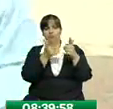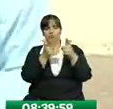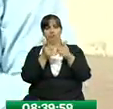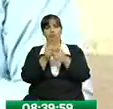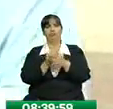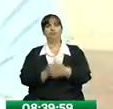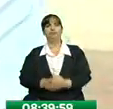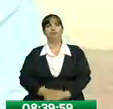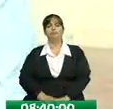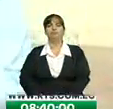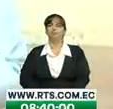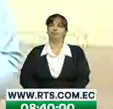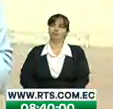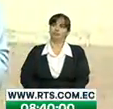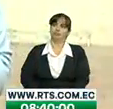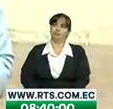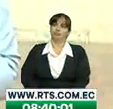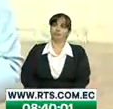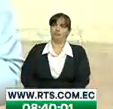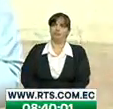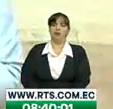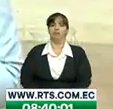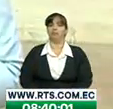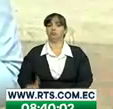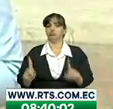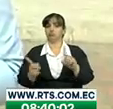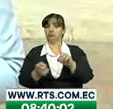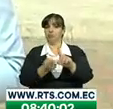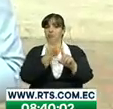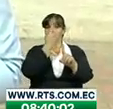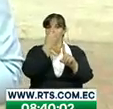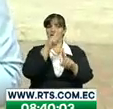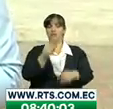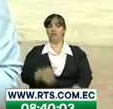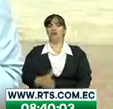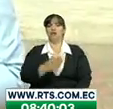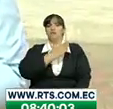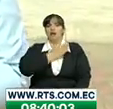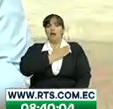evento, donde también van a entonar las sagradas notas del himno nacional en pocos instantes. Compañeros, muy buenos días.